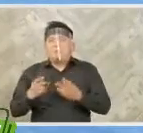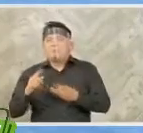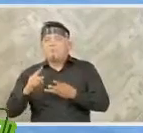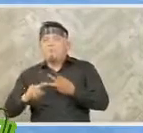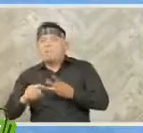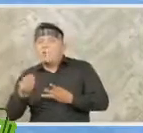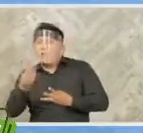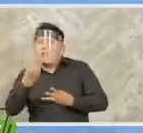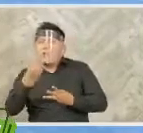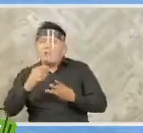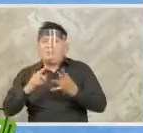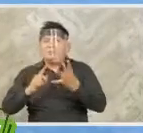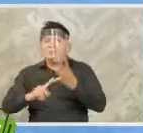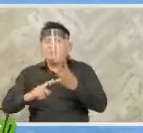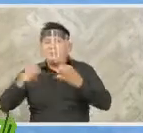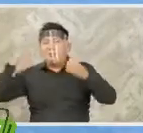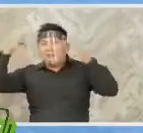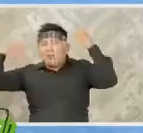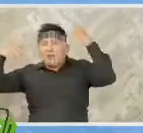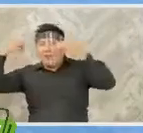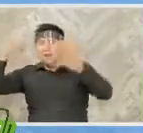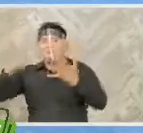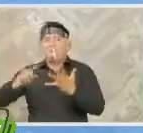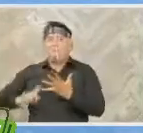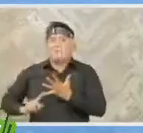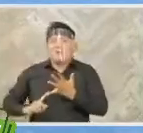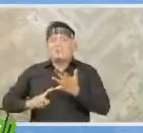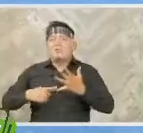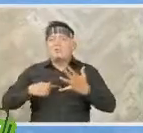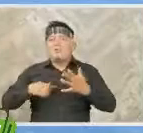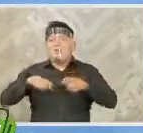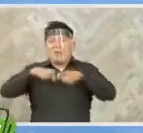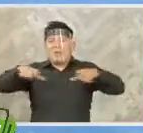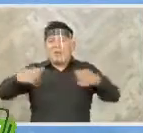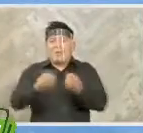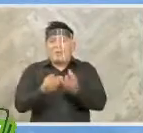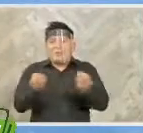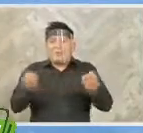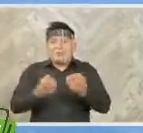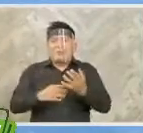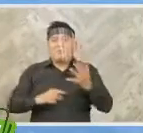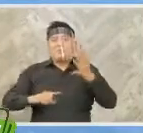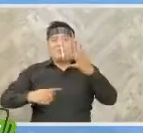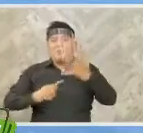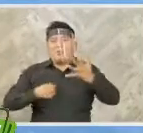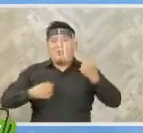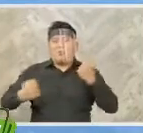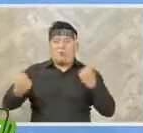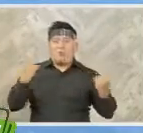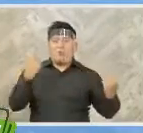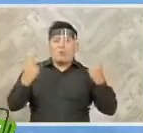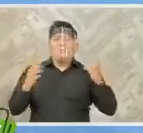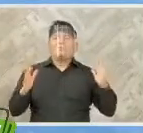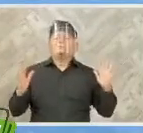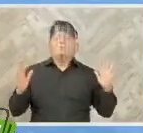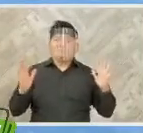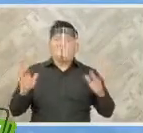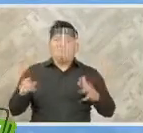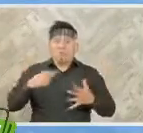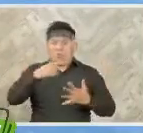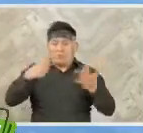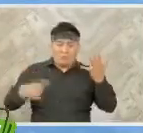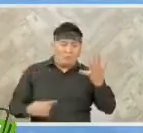gastronomía, bares, canchas sintéticas, gimnasios. Todos esos pilotos liderados siempre por la alcaldía de